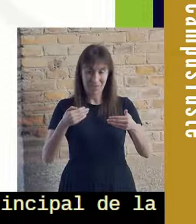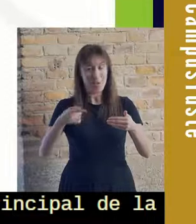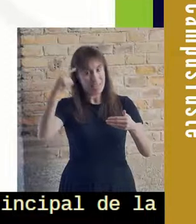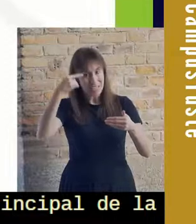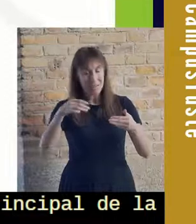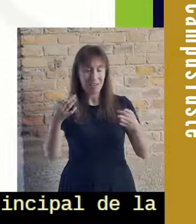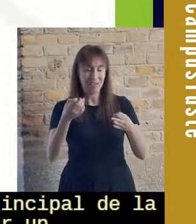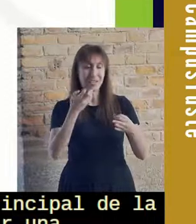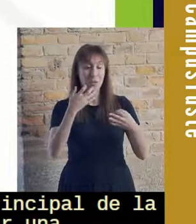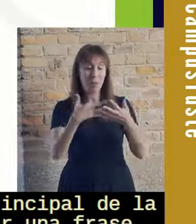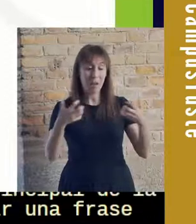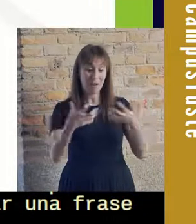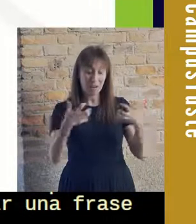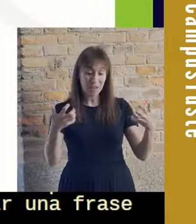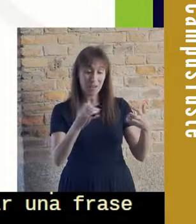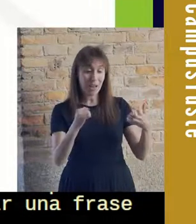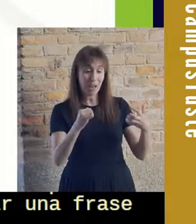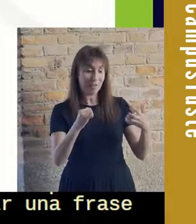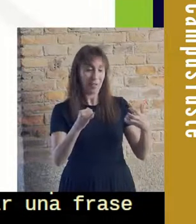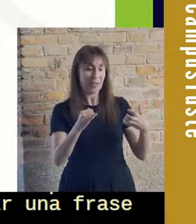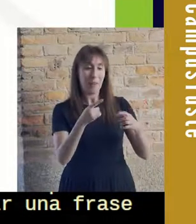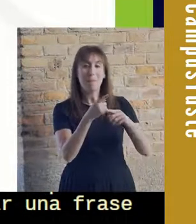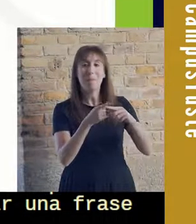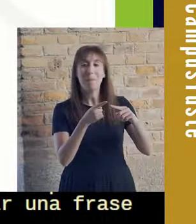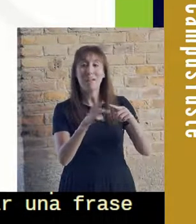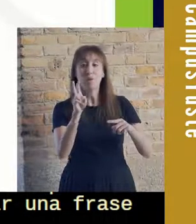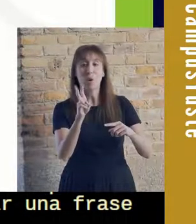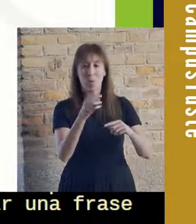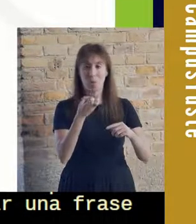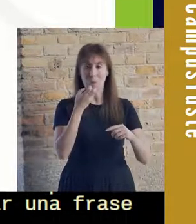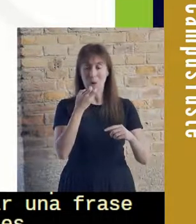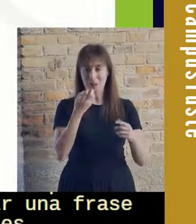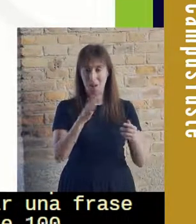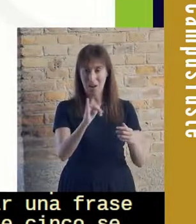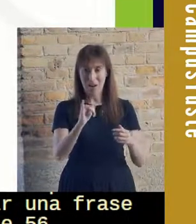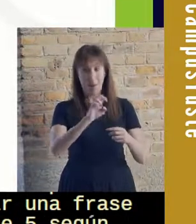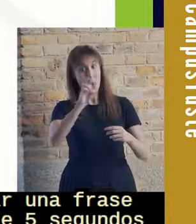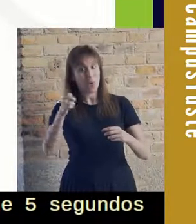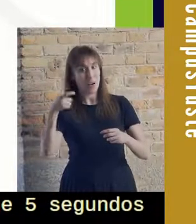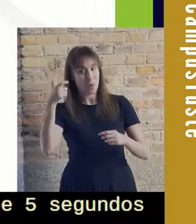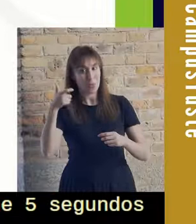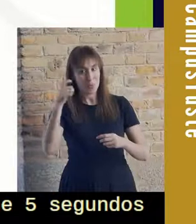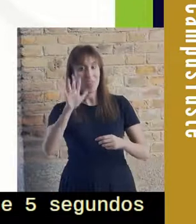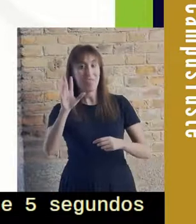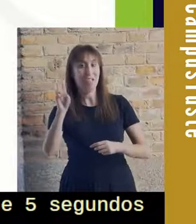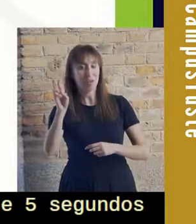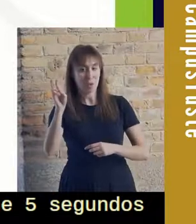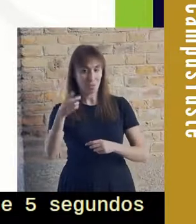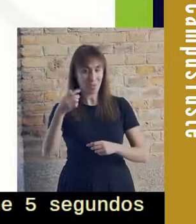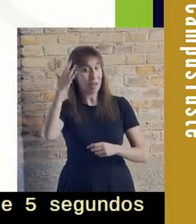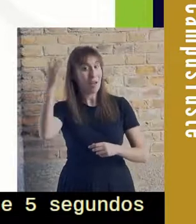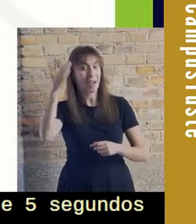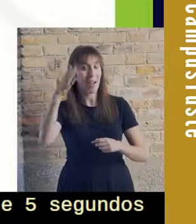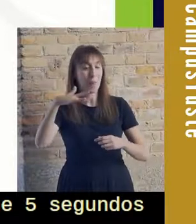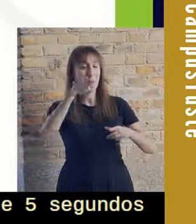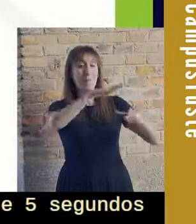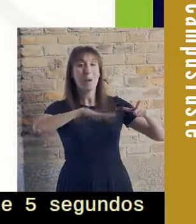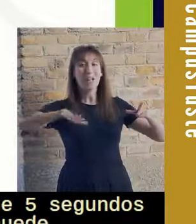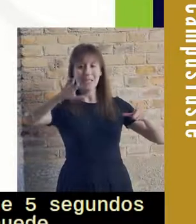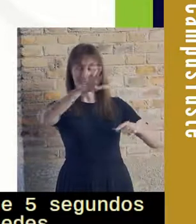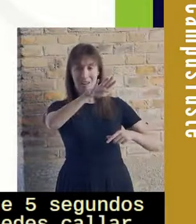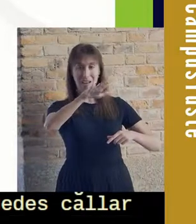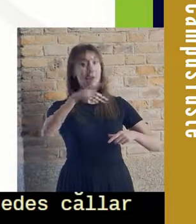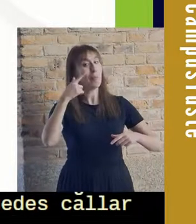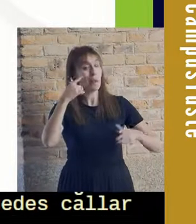que saber que para decir una frase tienes medio segundo para decir otra A lo mejor tiene 5 segundos largos imaginos un paisaje Pues a lo mejor ahí te puedes